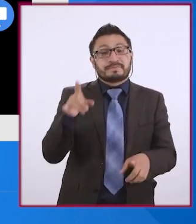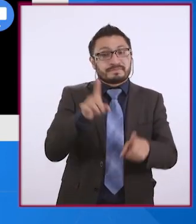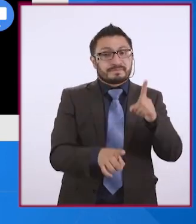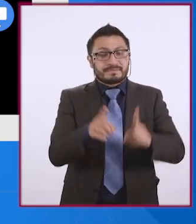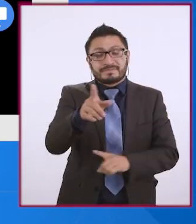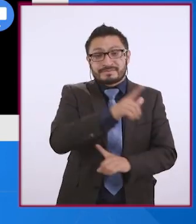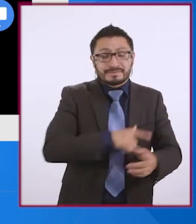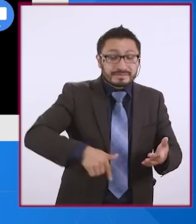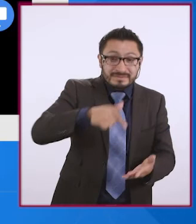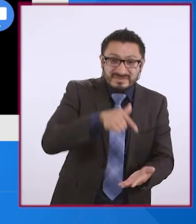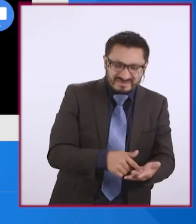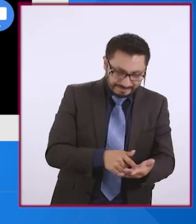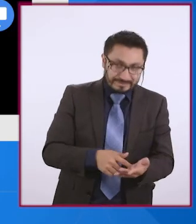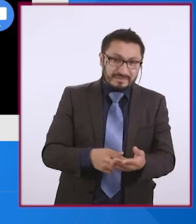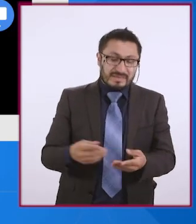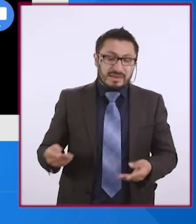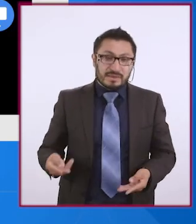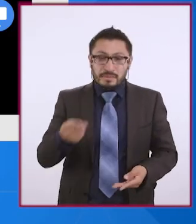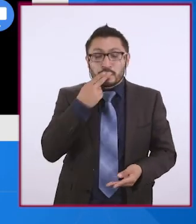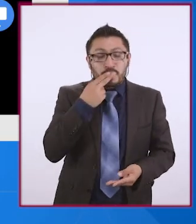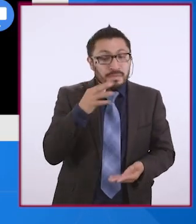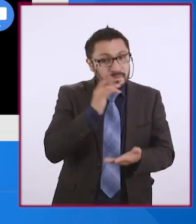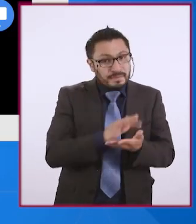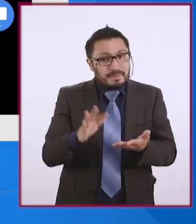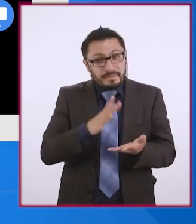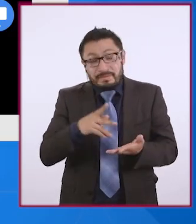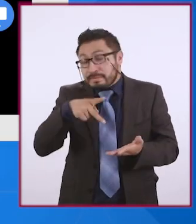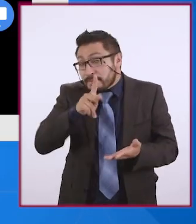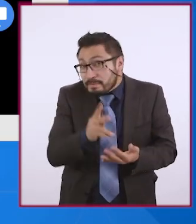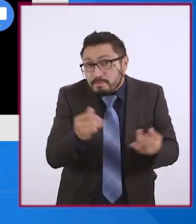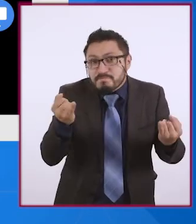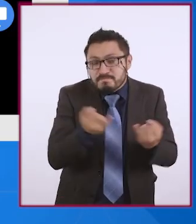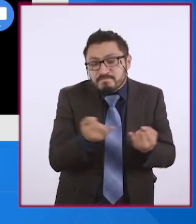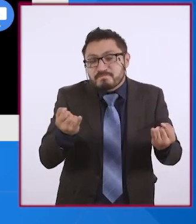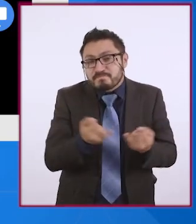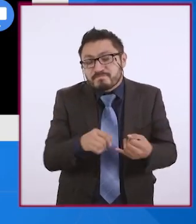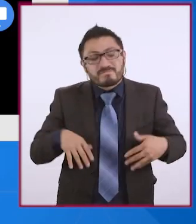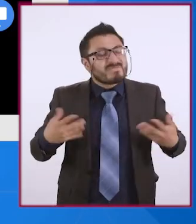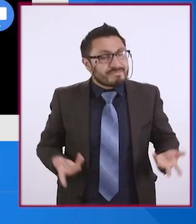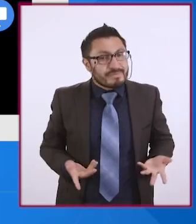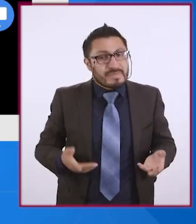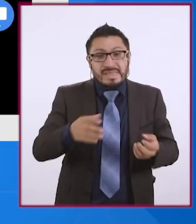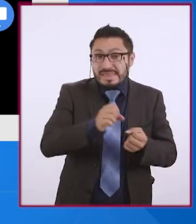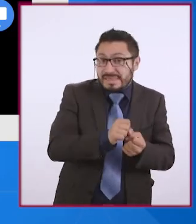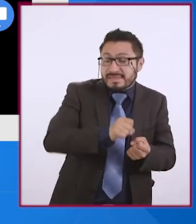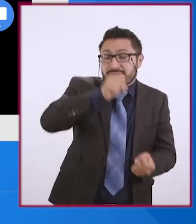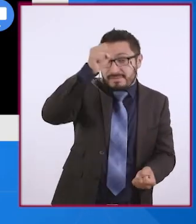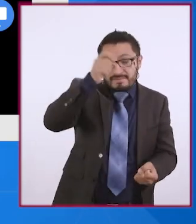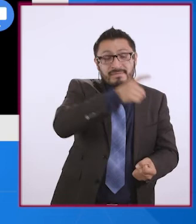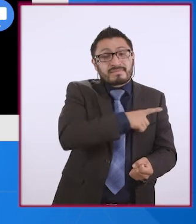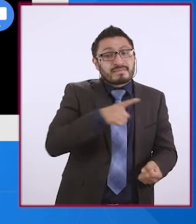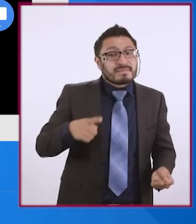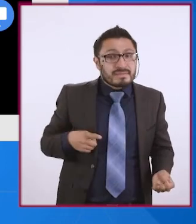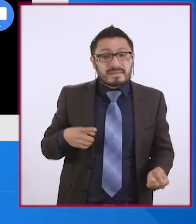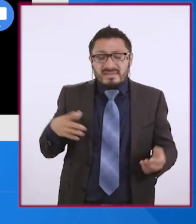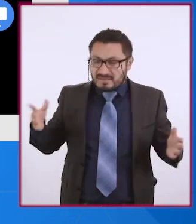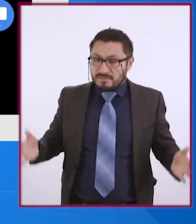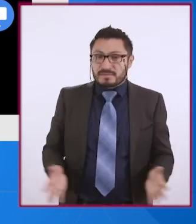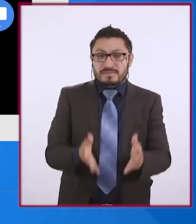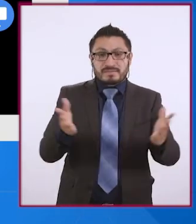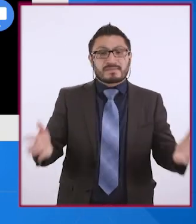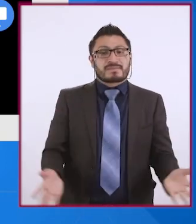espacio dentro del cual se van a aplicar, pero también las constituciones deben